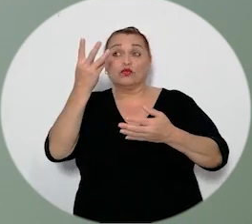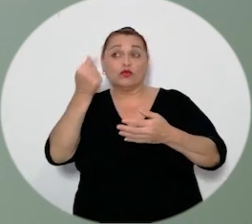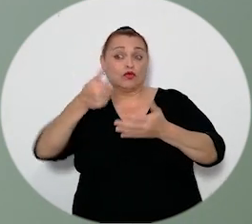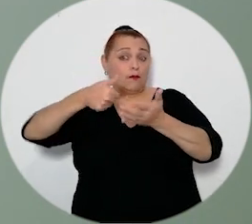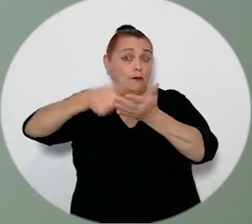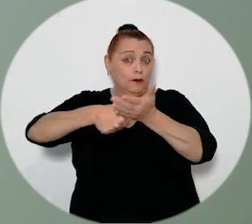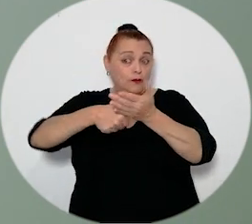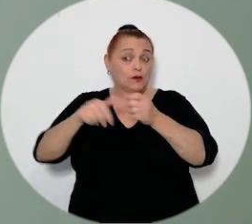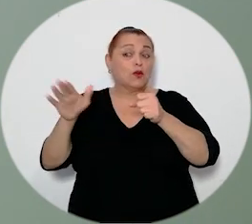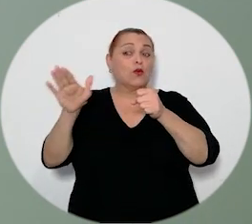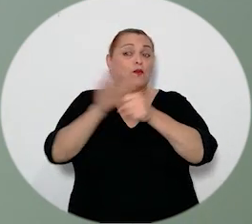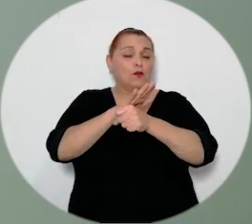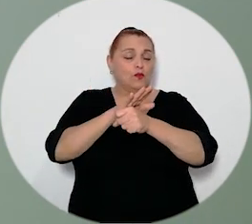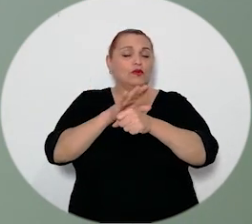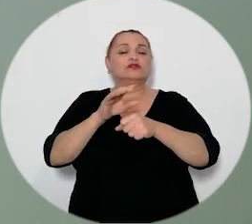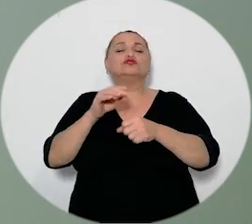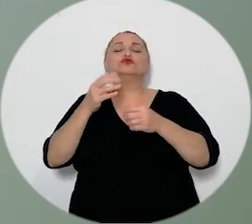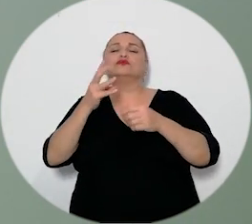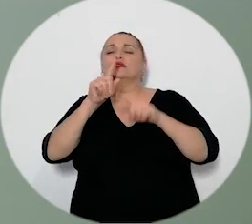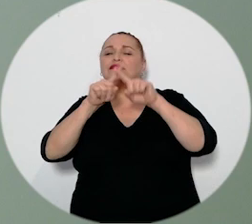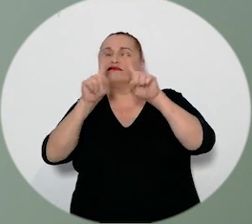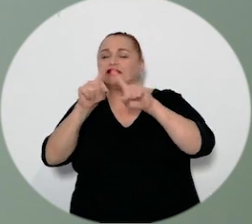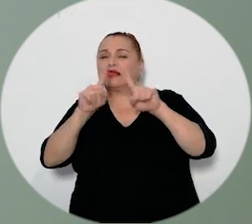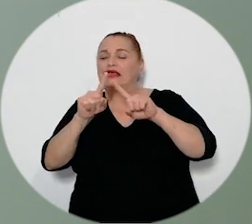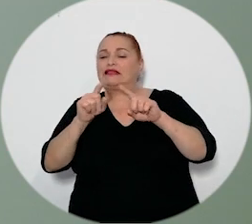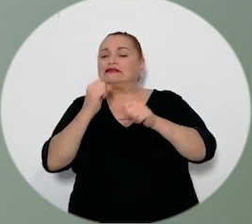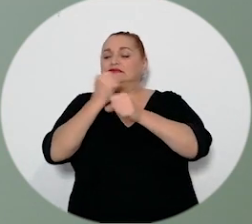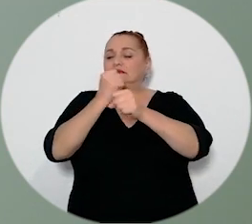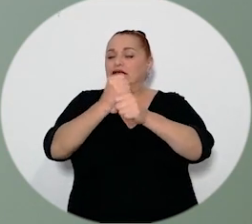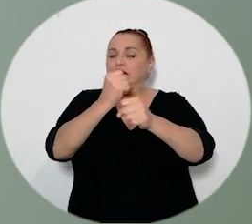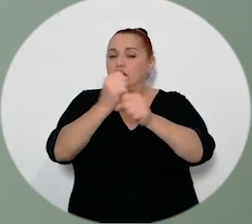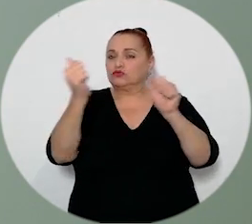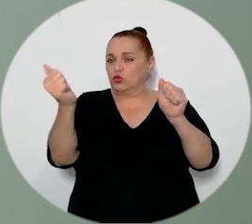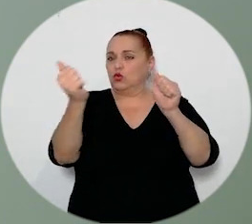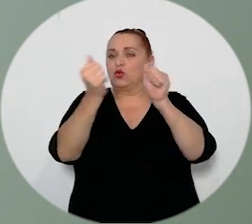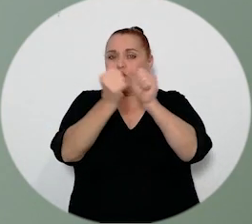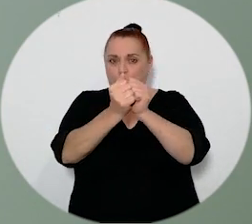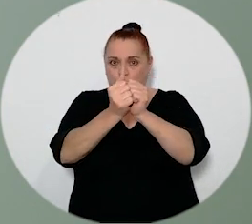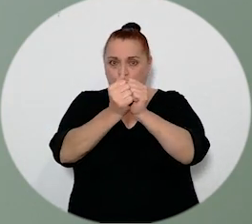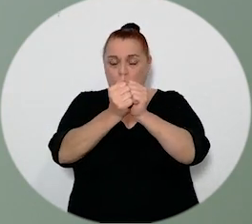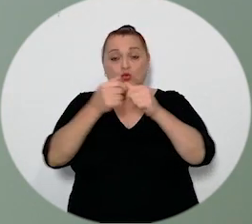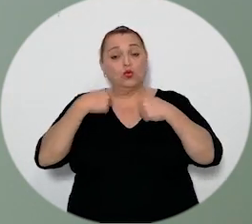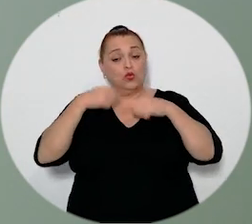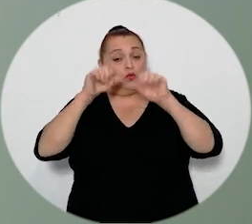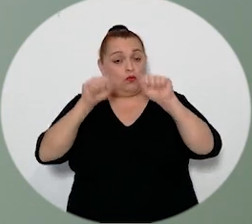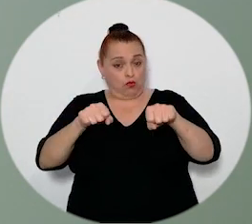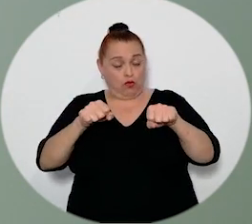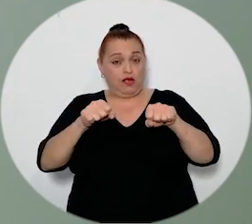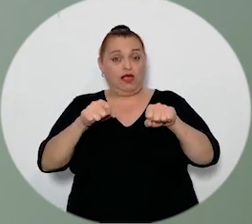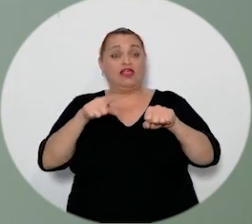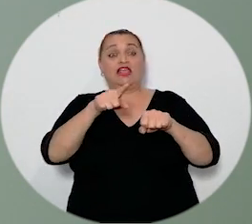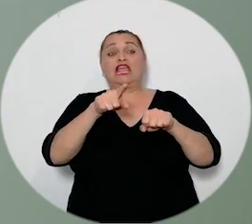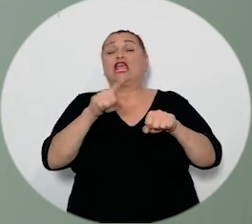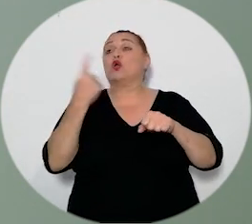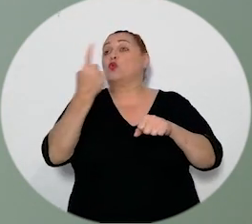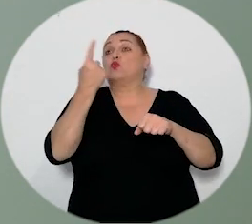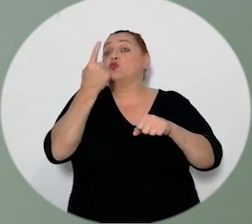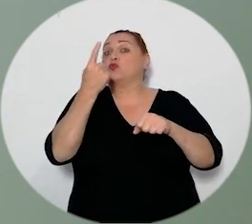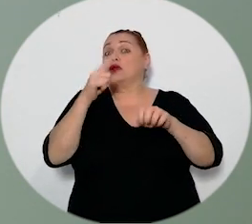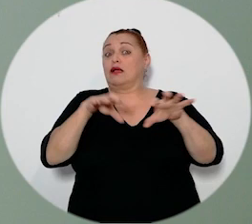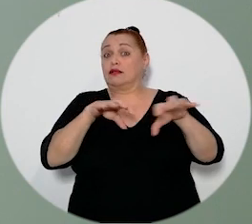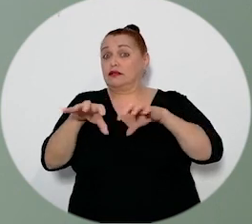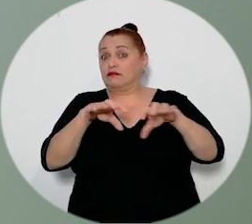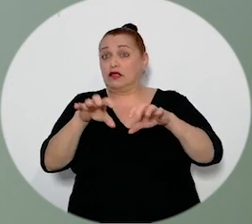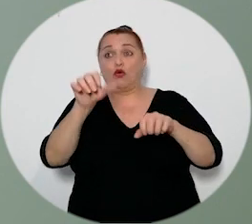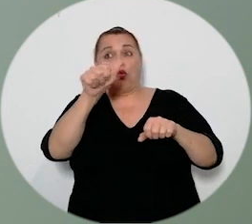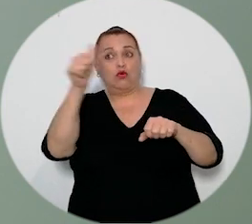de votos está compuesto por una serie de faenas que se llevan a cabo en su conjunto. De ahí que no puede asimilarse la actividad escrutadora a otras